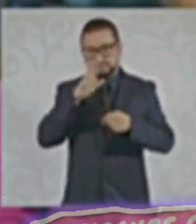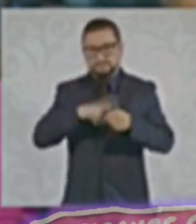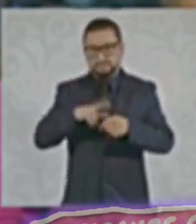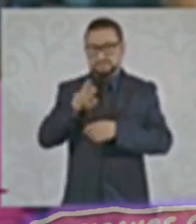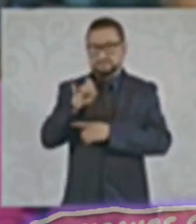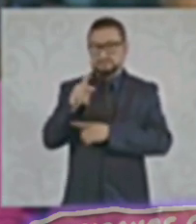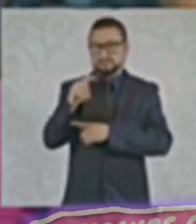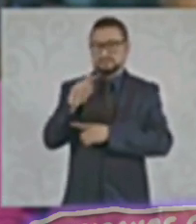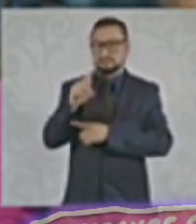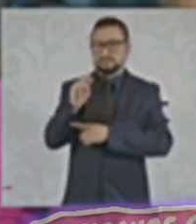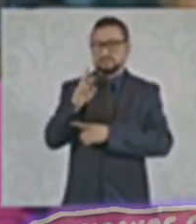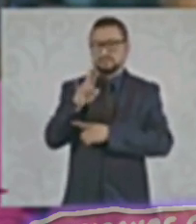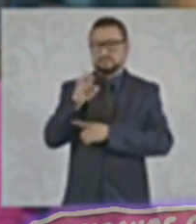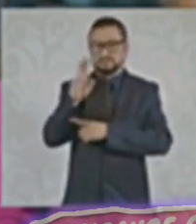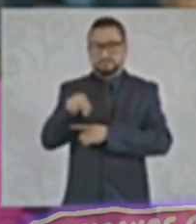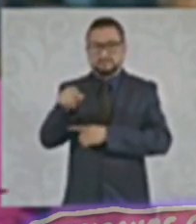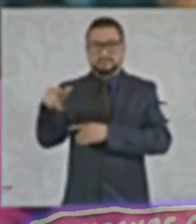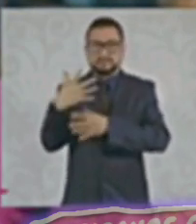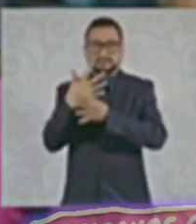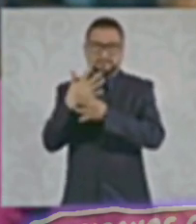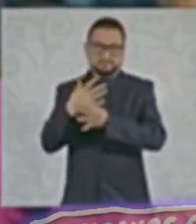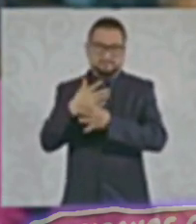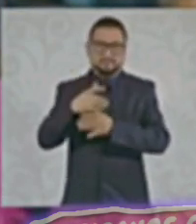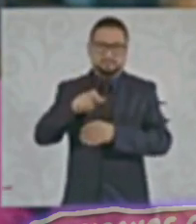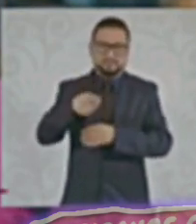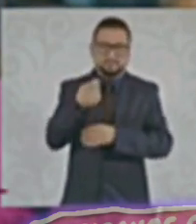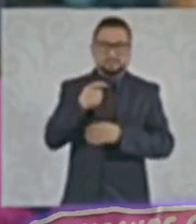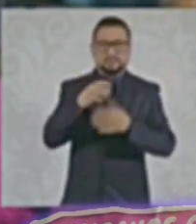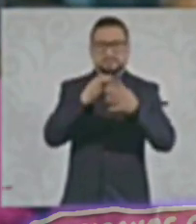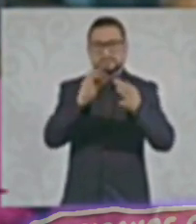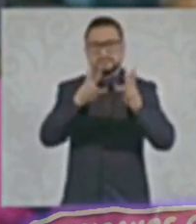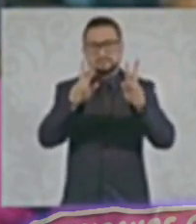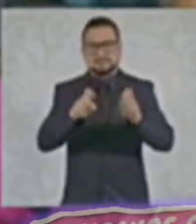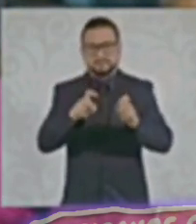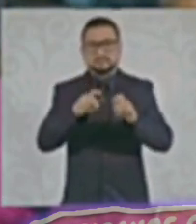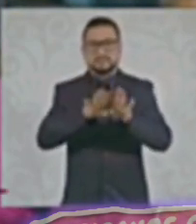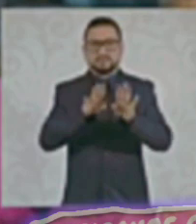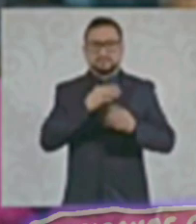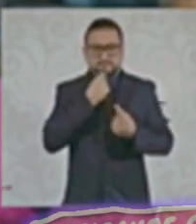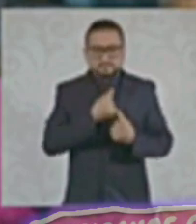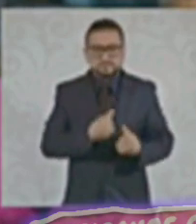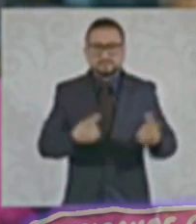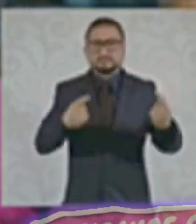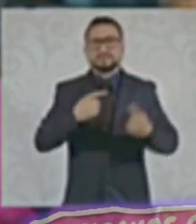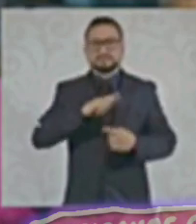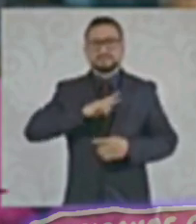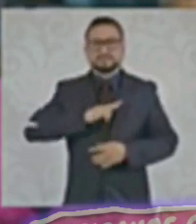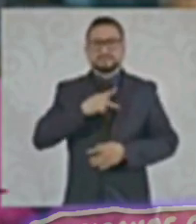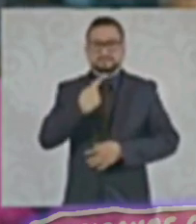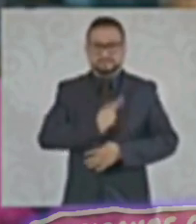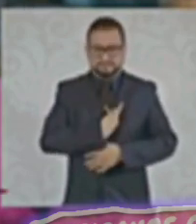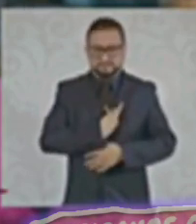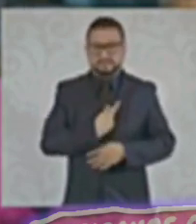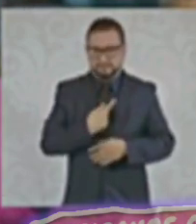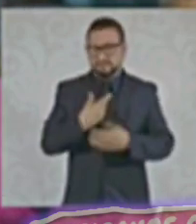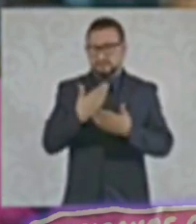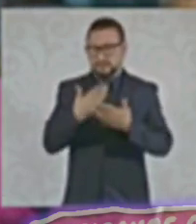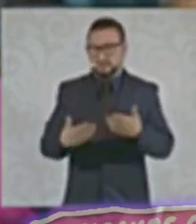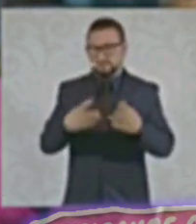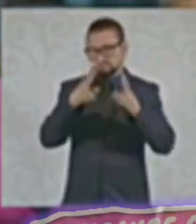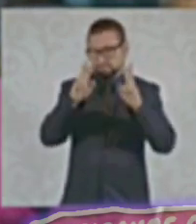Renata Turrent, se han emitido programas sobre el tema de las infancias trans. un tema de mucha